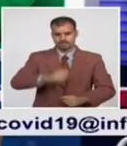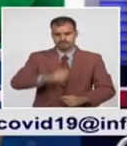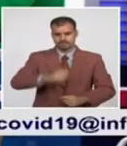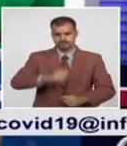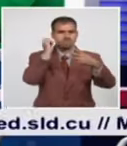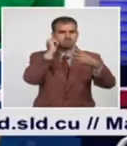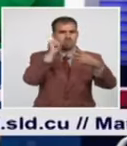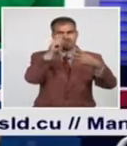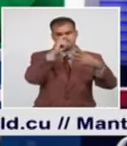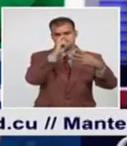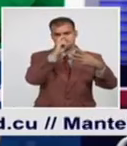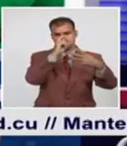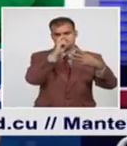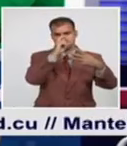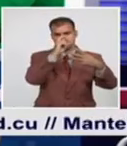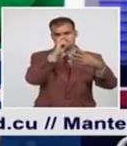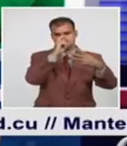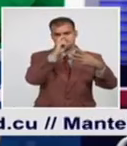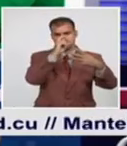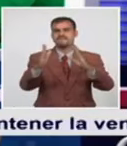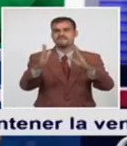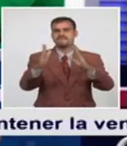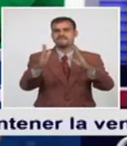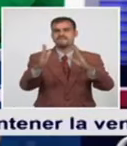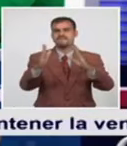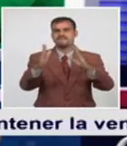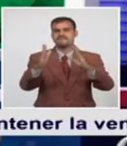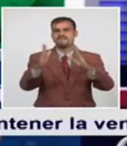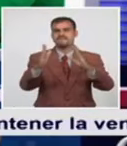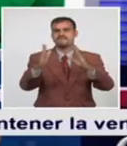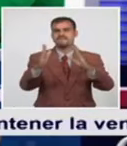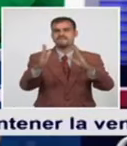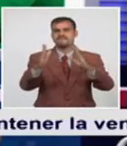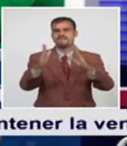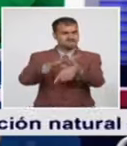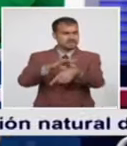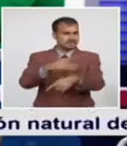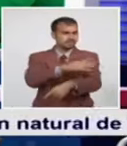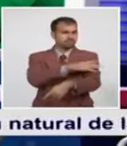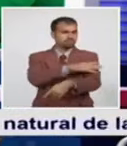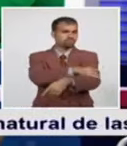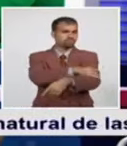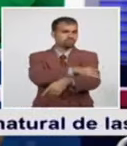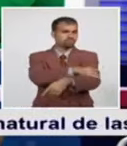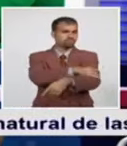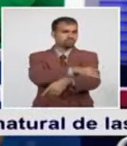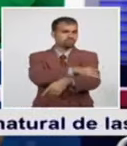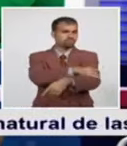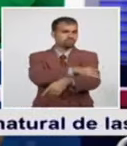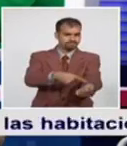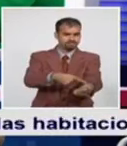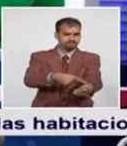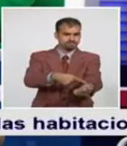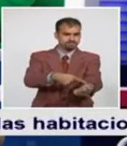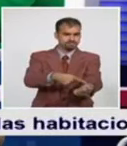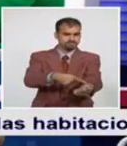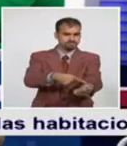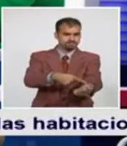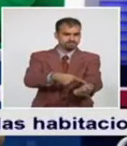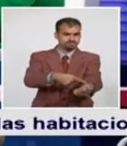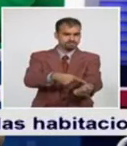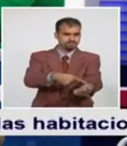con antecedentes de diabetes mellitus, hipertensión arterial y una neoplasia de colon, de la cual había